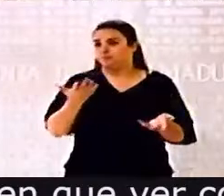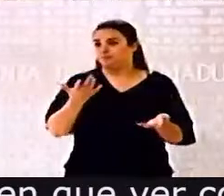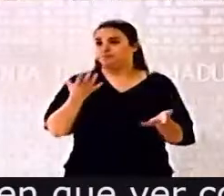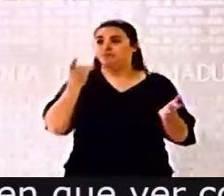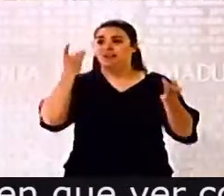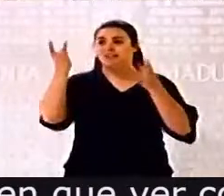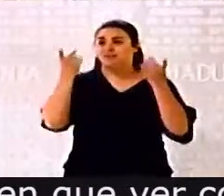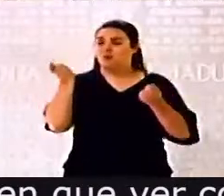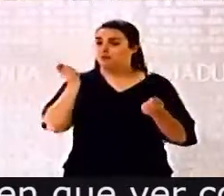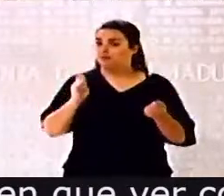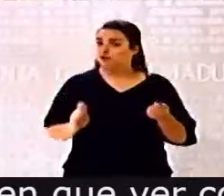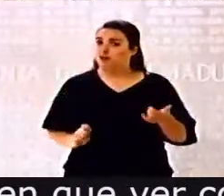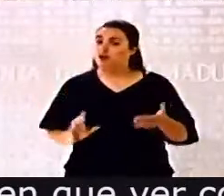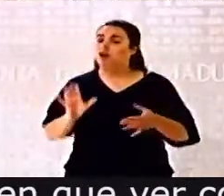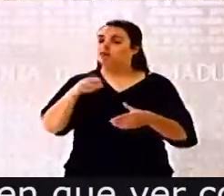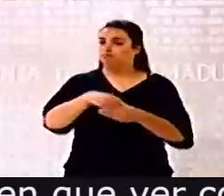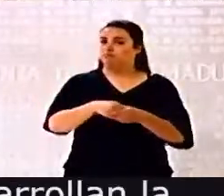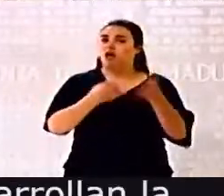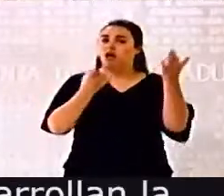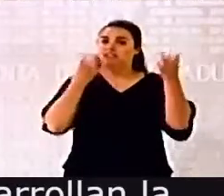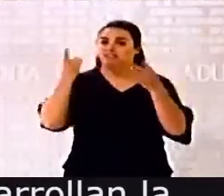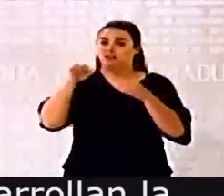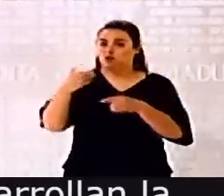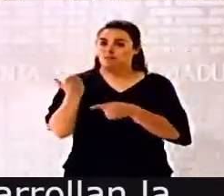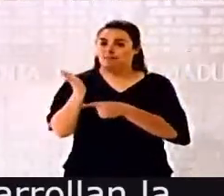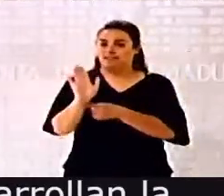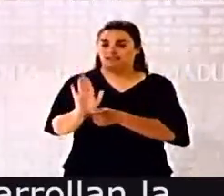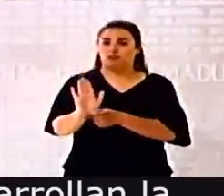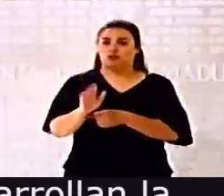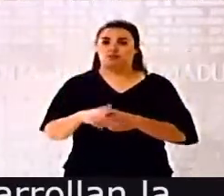actividad profesional en esas actividades que hoy le presento.